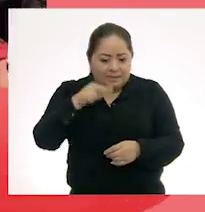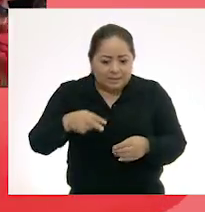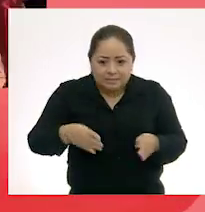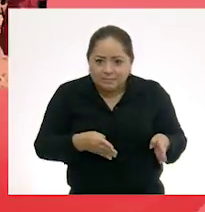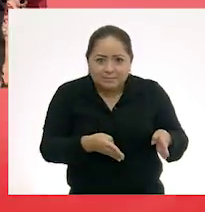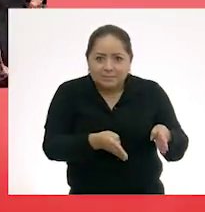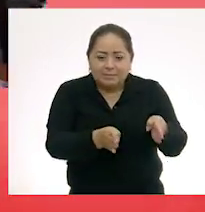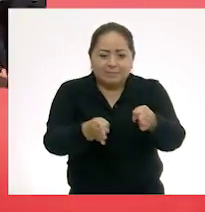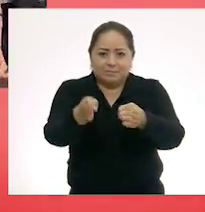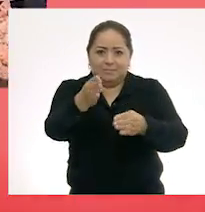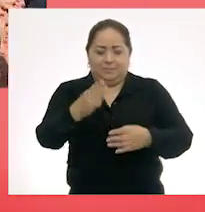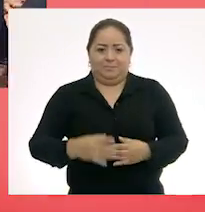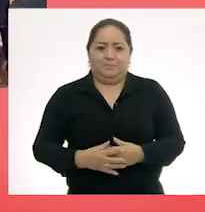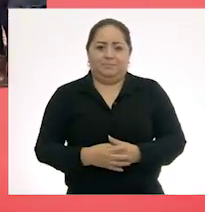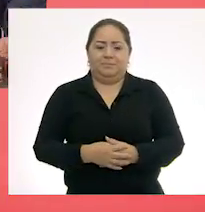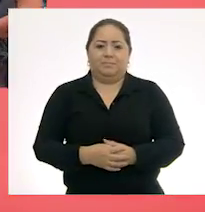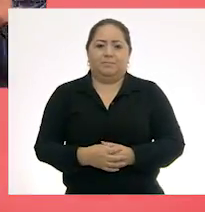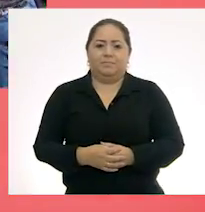camino.